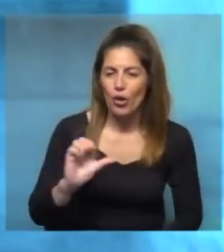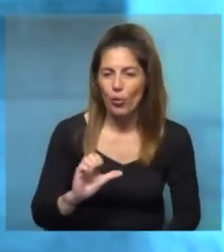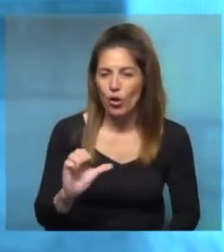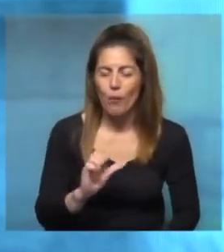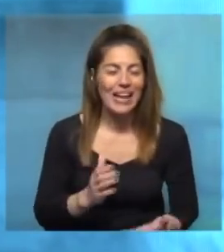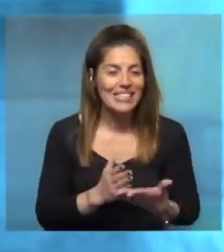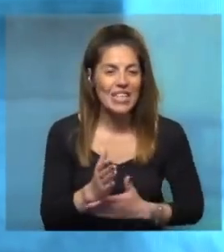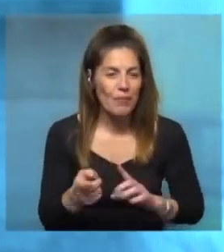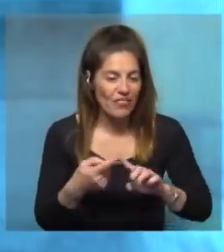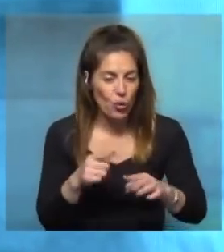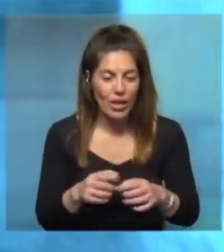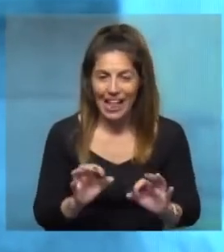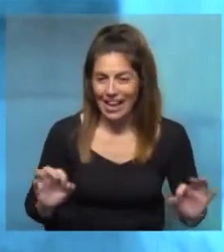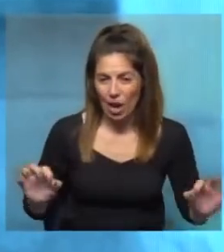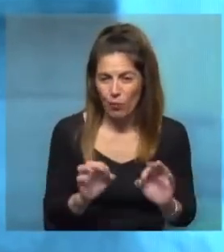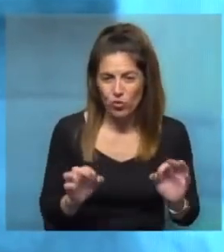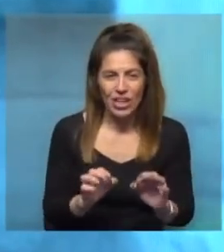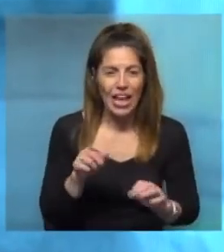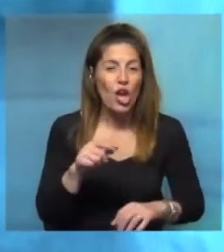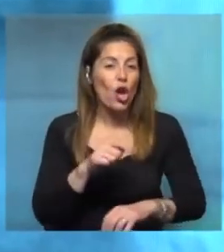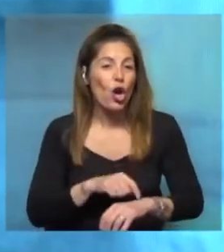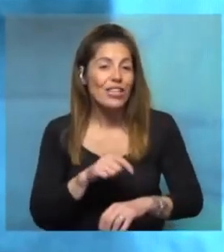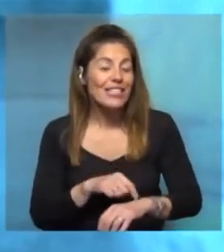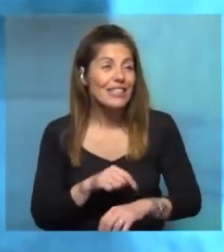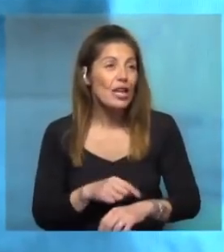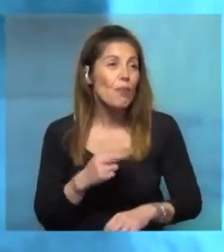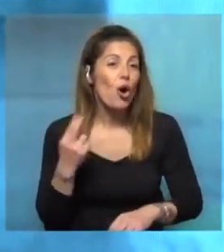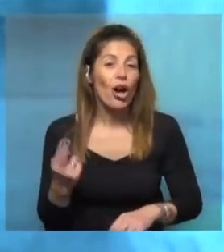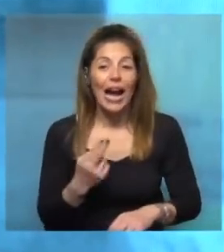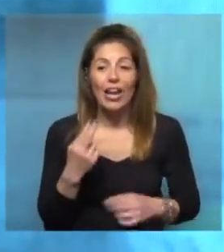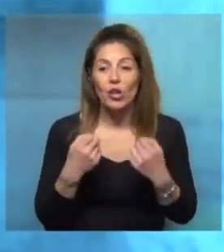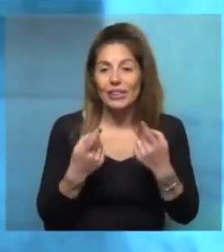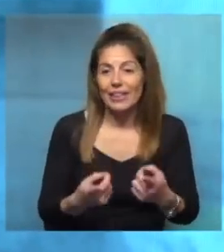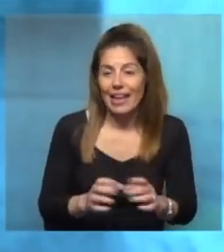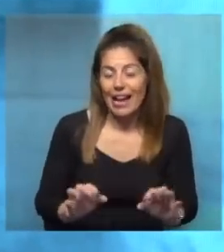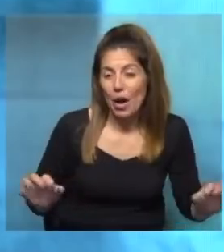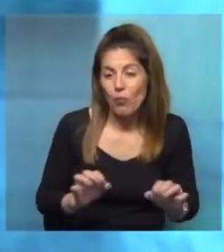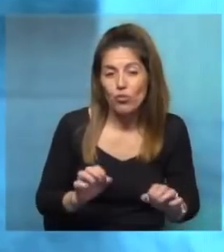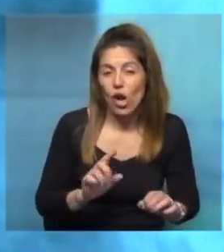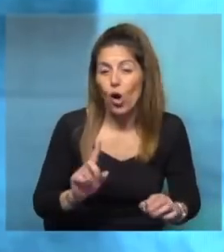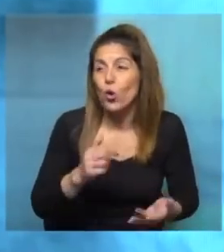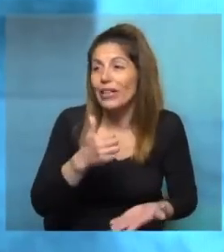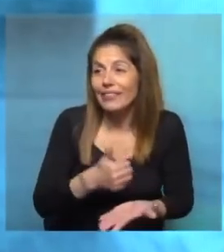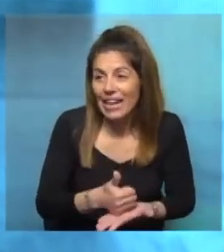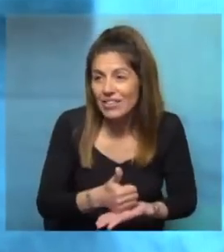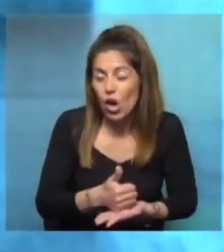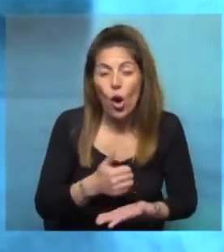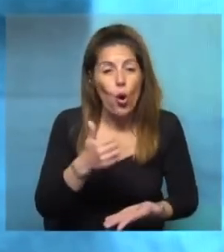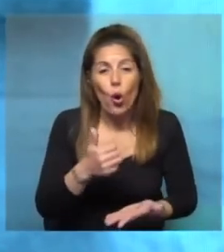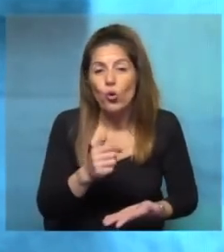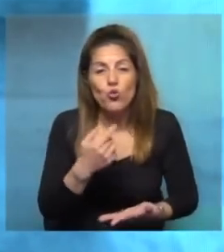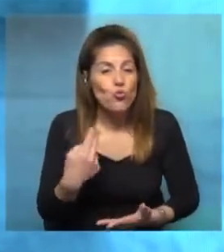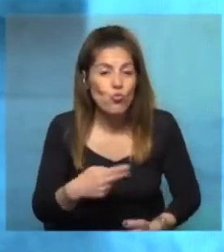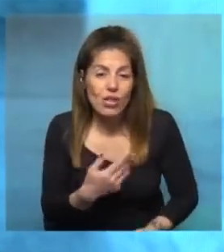eso y tal Y con ese tiempo raro que te da la música que es o no estás nunca o estás todo el tiempo